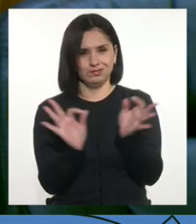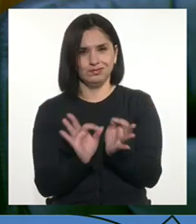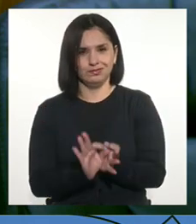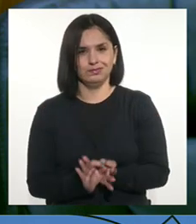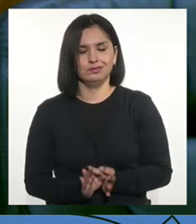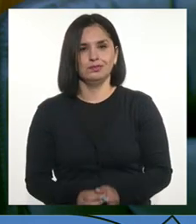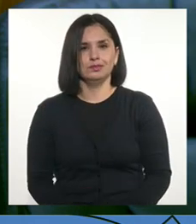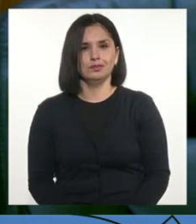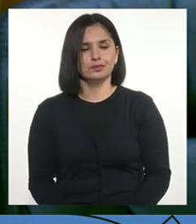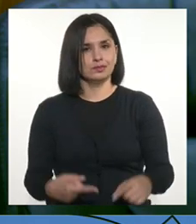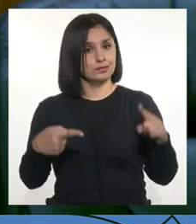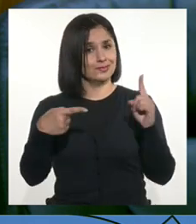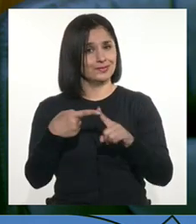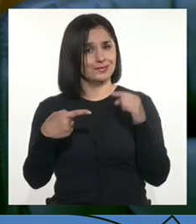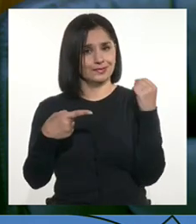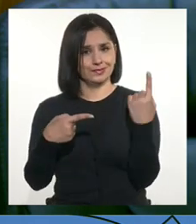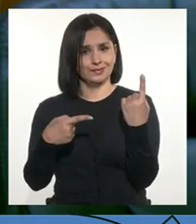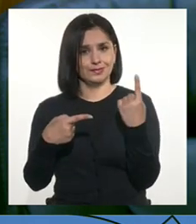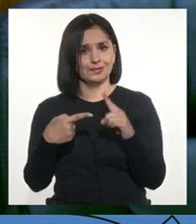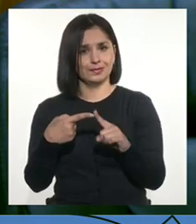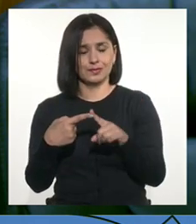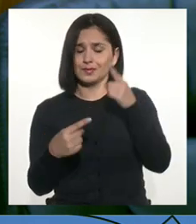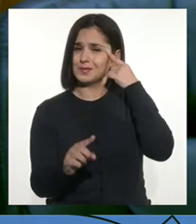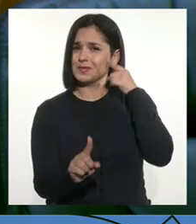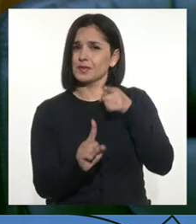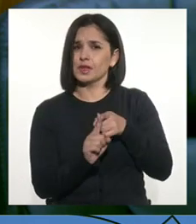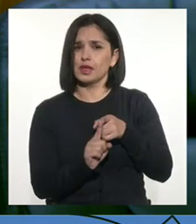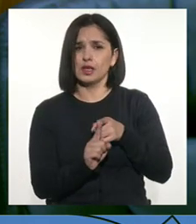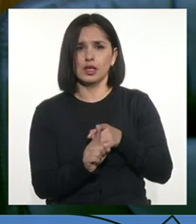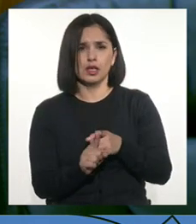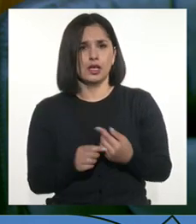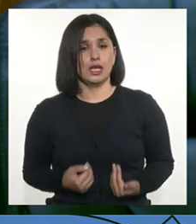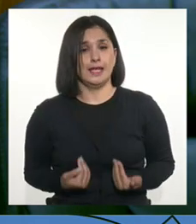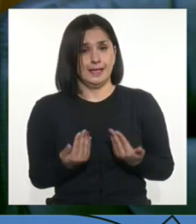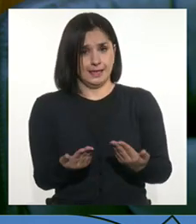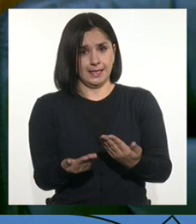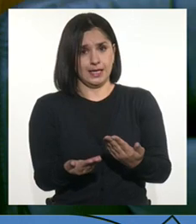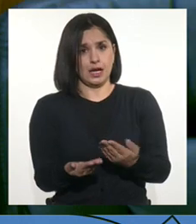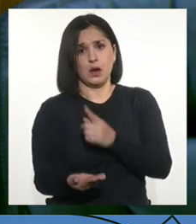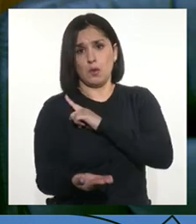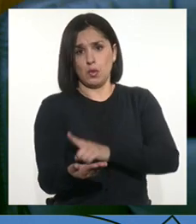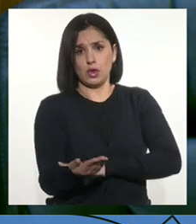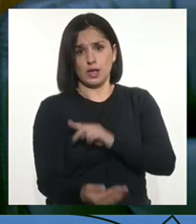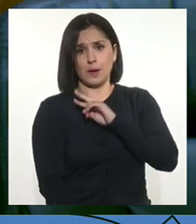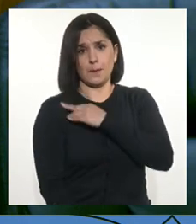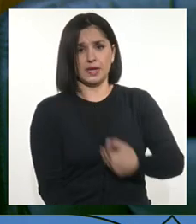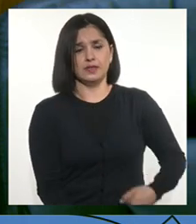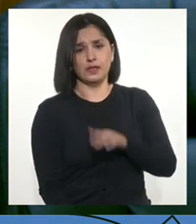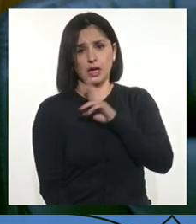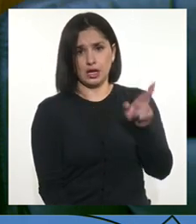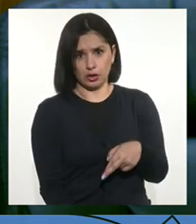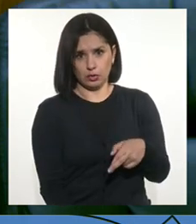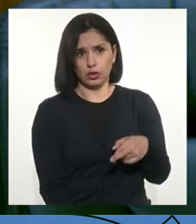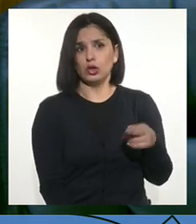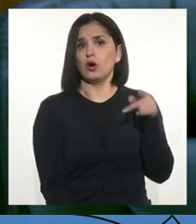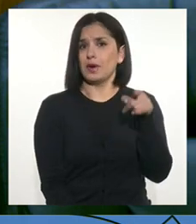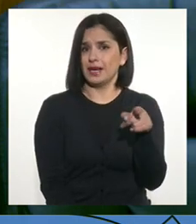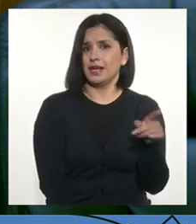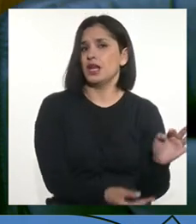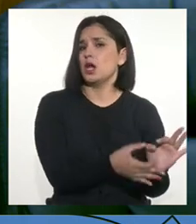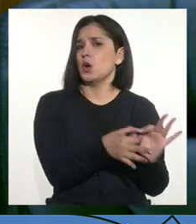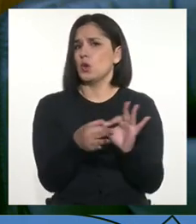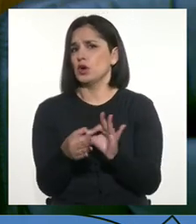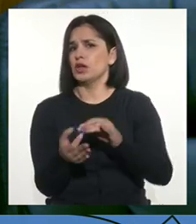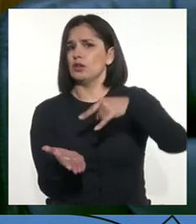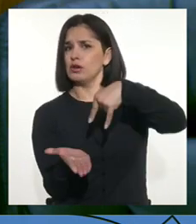en primer lugar el primer objetivo es facultar el presidente de la república para que en conjunto con el